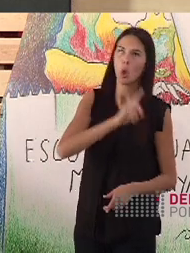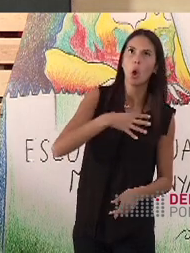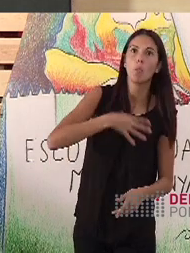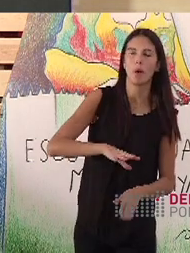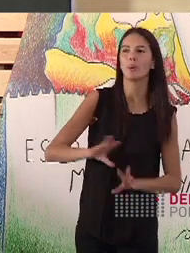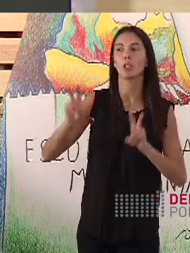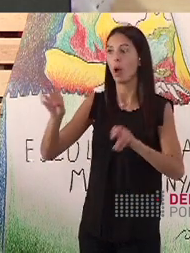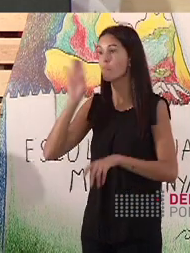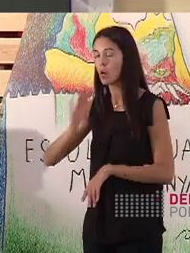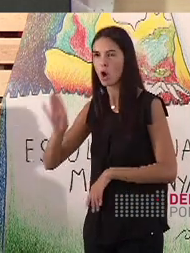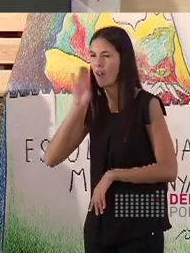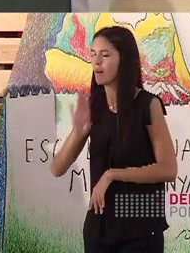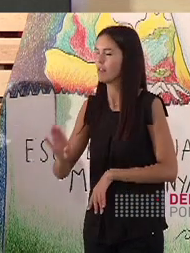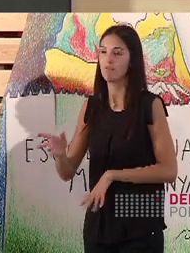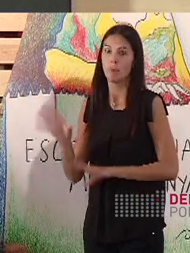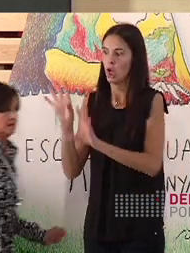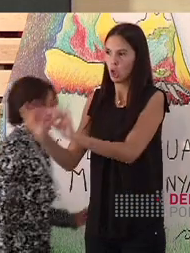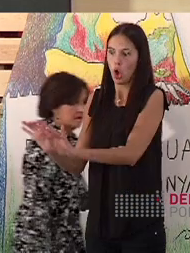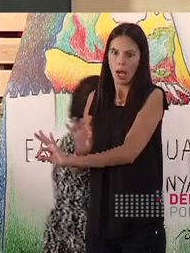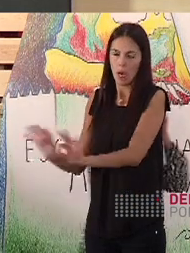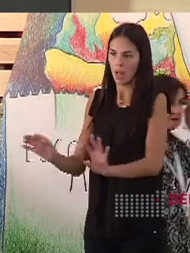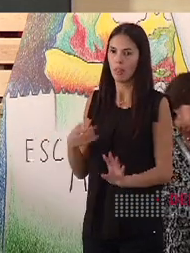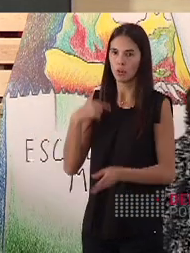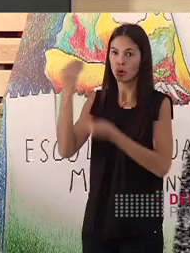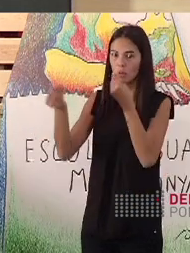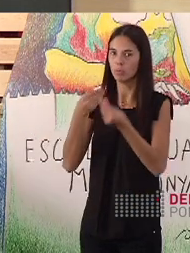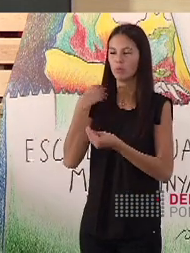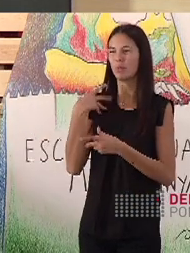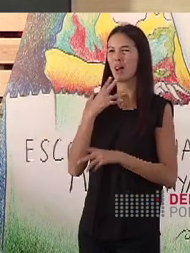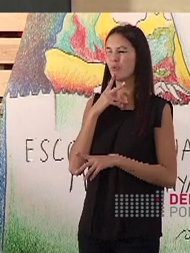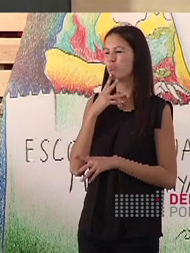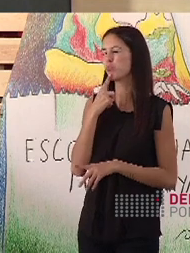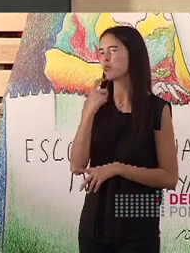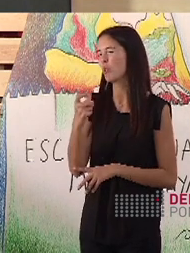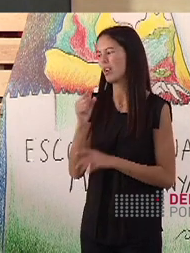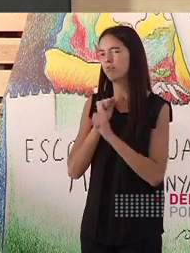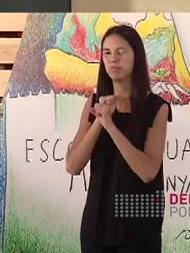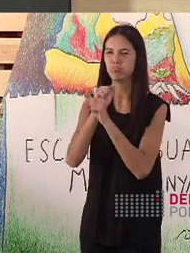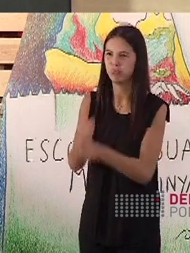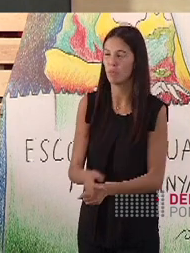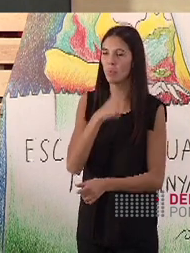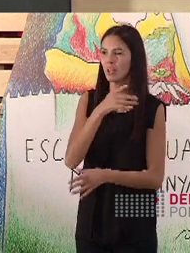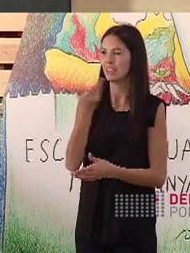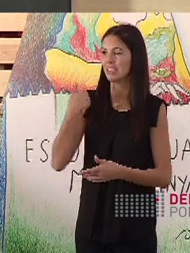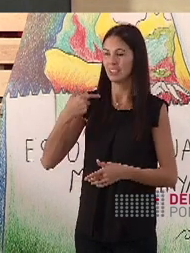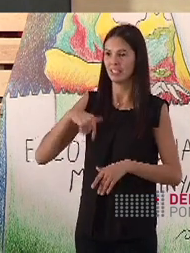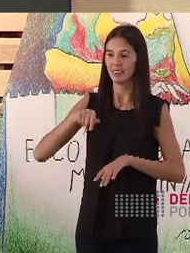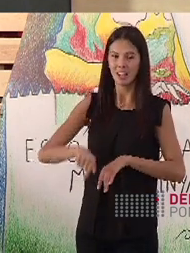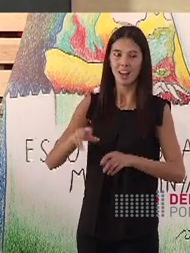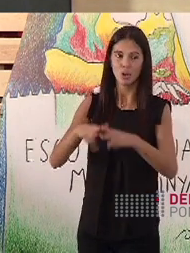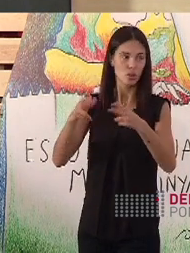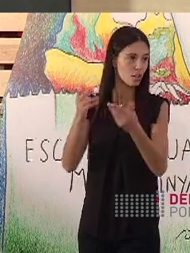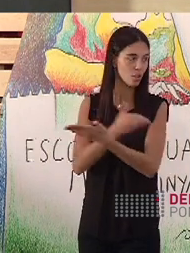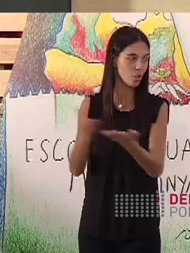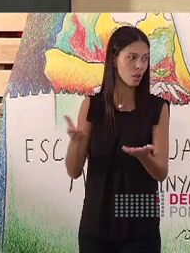La pornografía yo creo que nos va a costar muchísimos años, porque está súper normalizada en la sociedad. ¿Cómo era el comentario